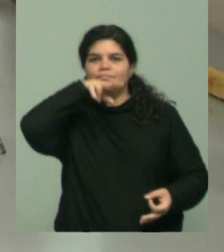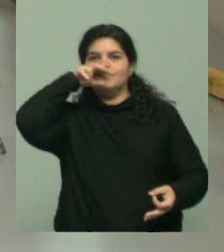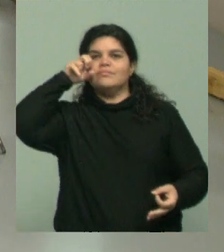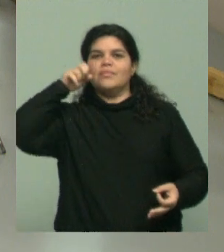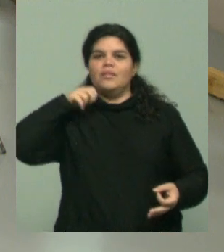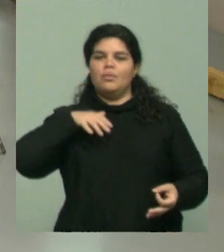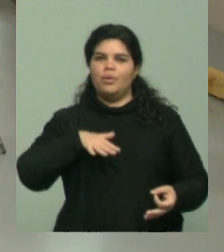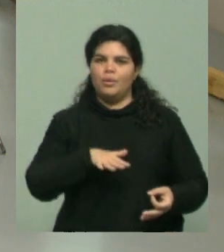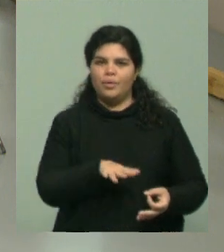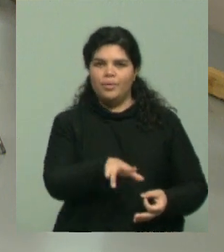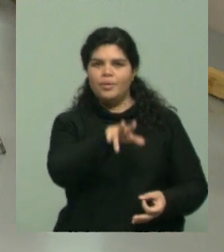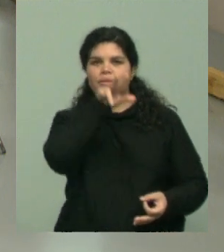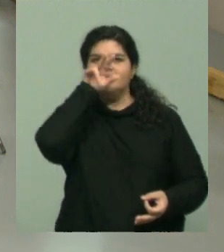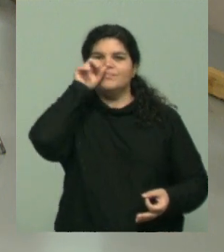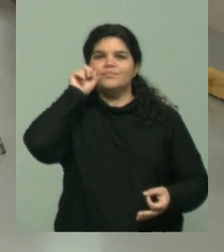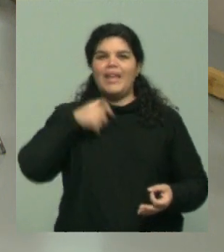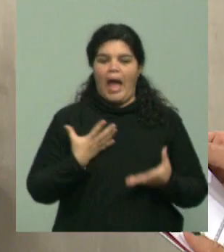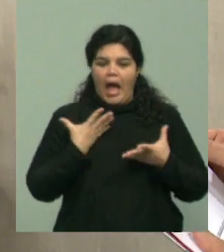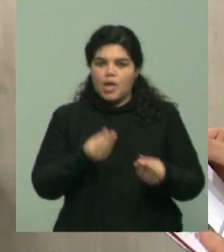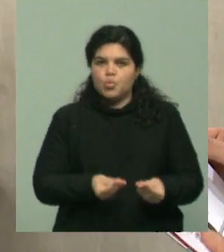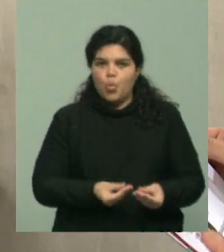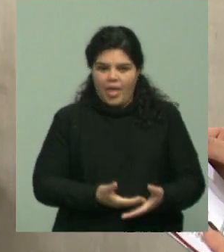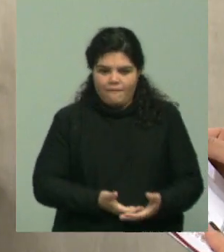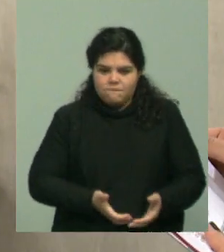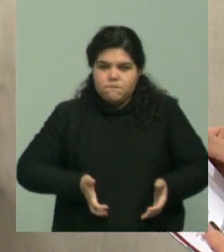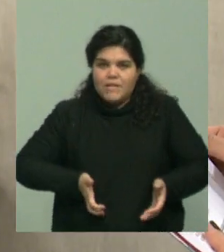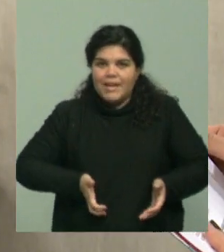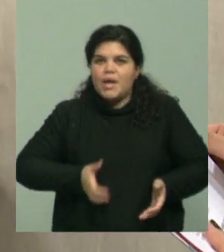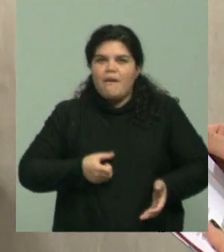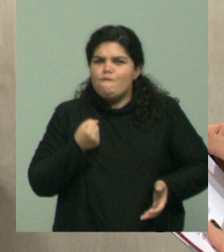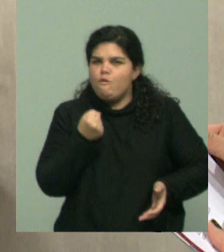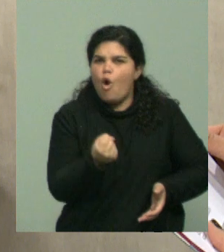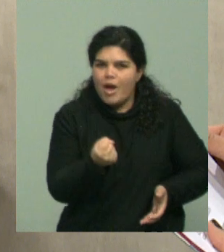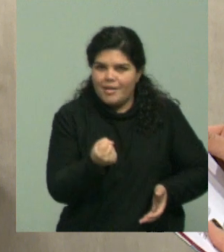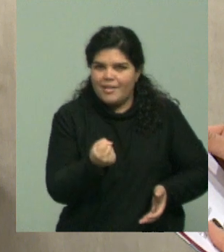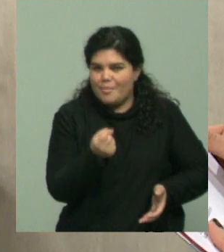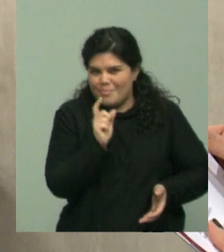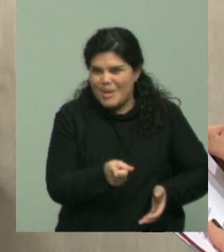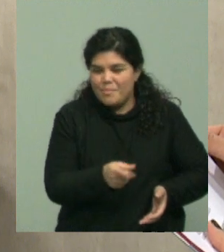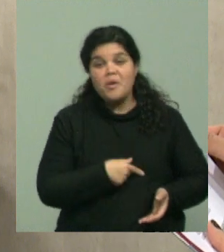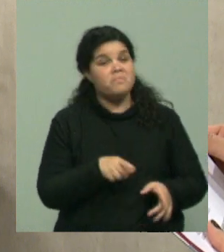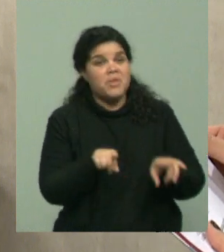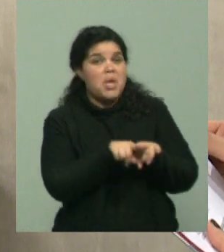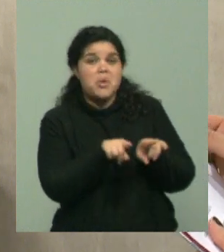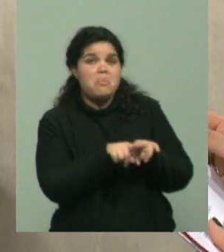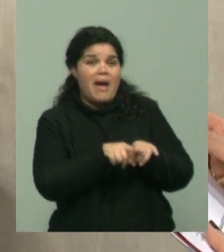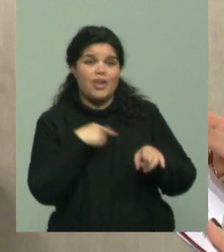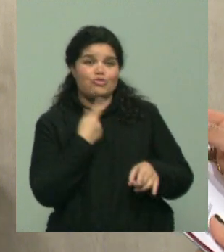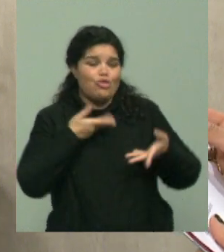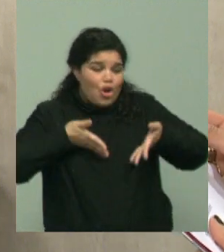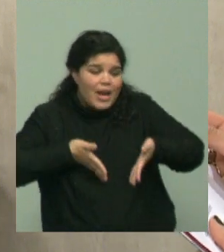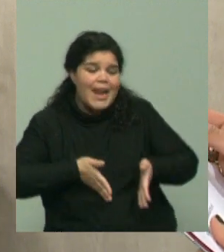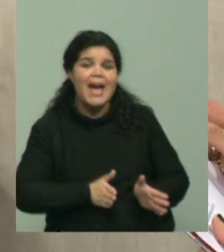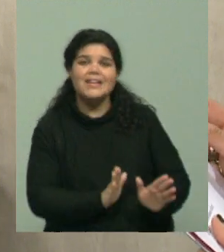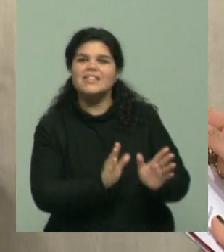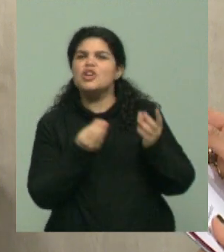La respiración. O sea que es como cuando nacemos, ¿viste? Que es la primera inspiración, o sea que se instala